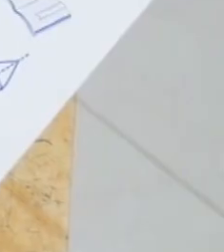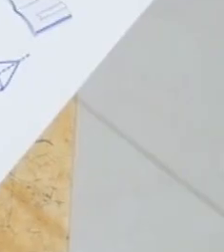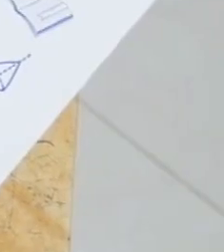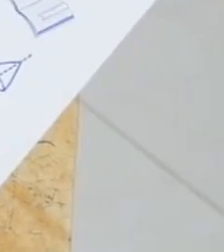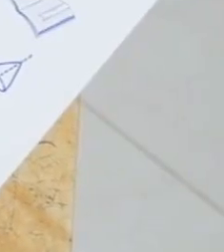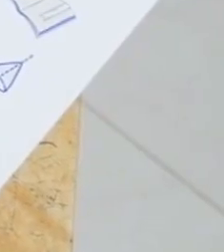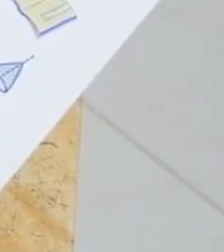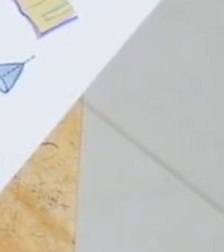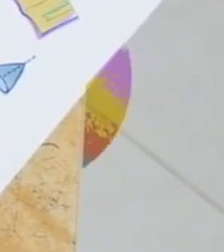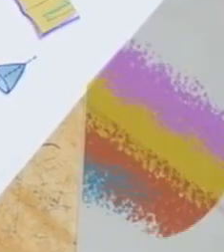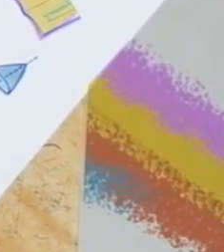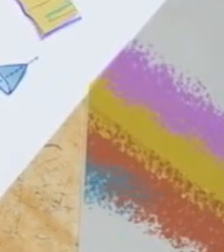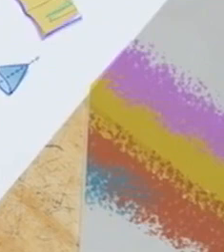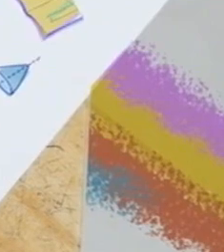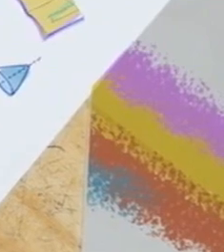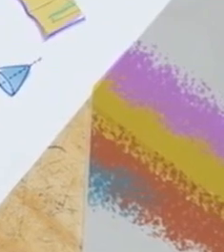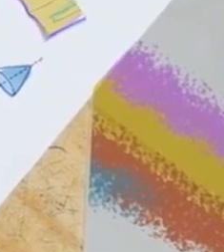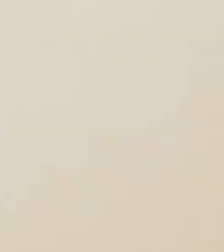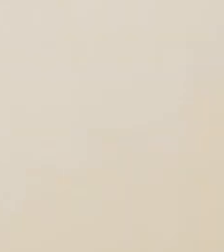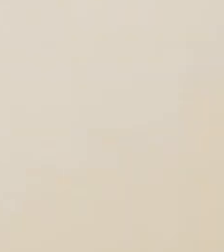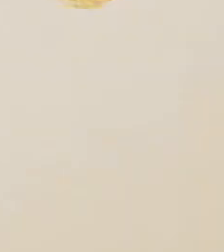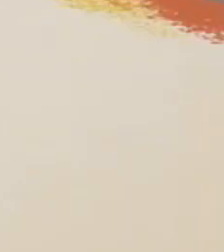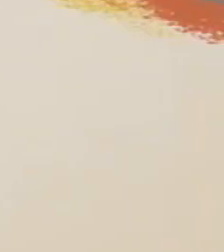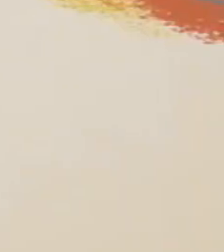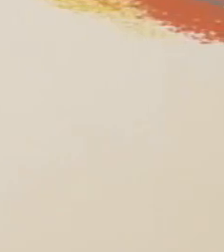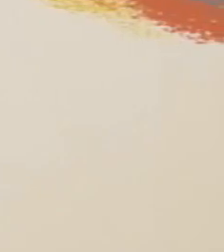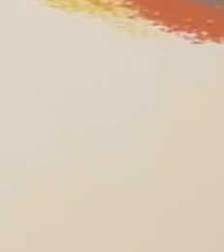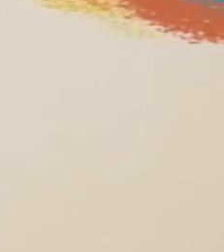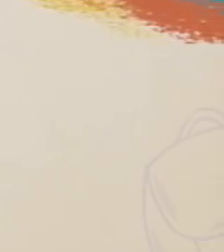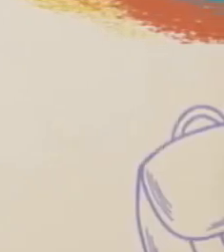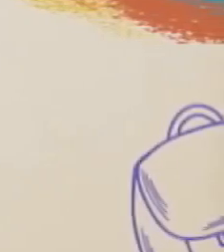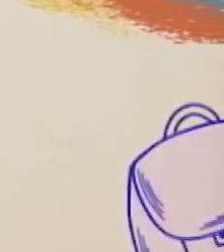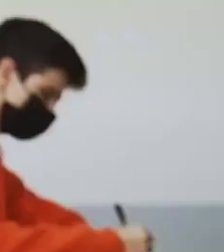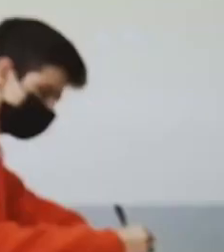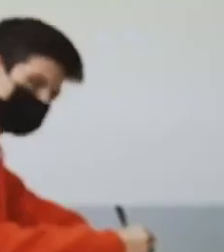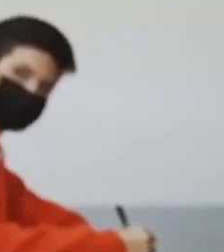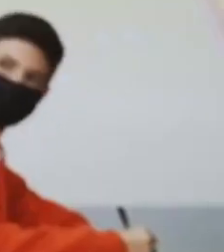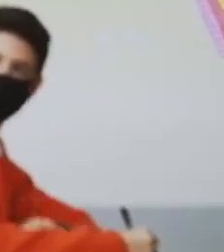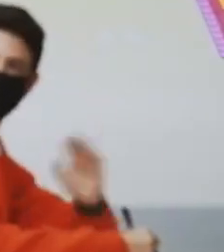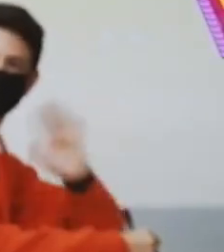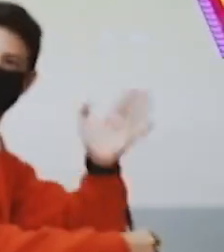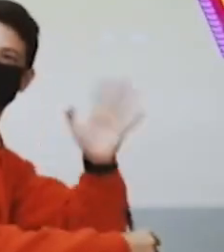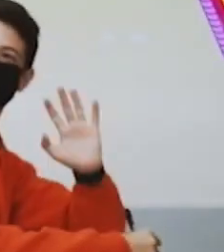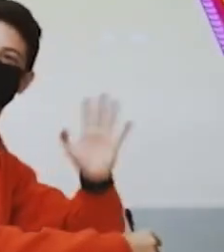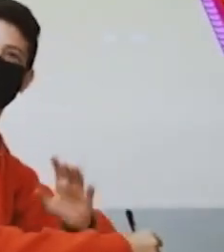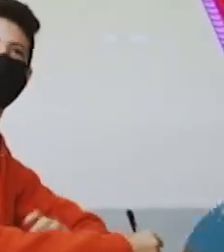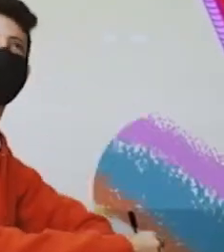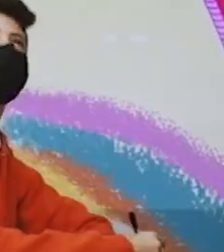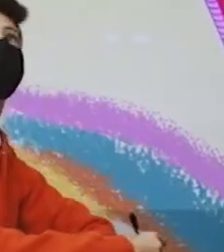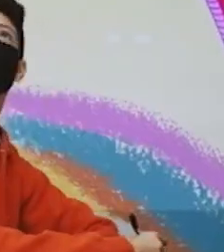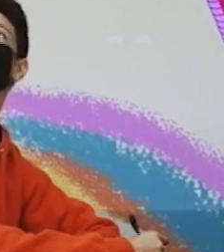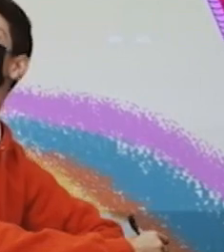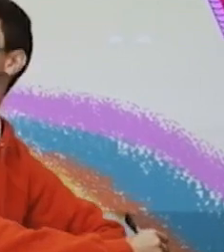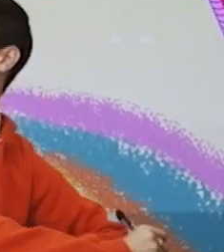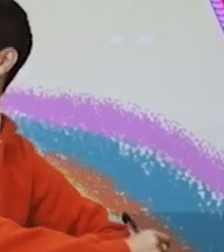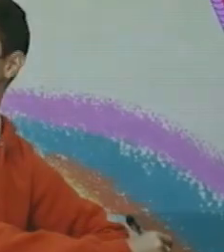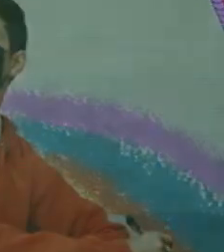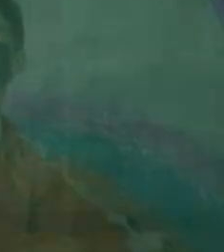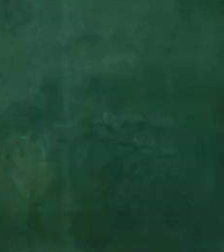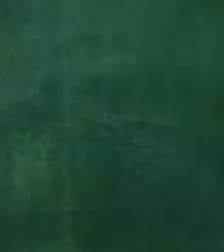escribir nuestro presente y futuro. El PANI te apoya con becas, talleres socioformativos y la línea gratuita Adolescente